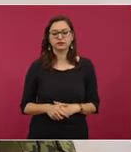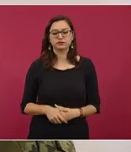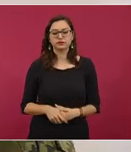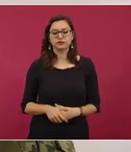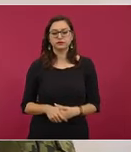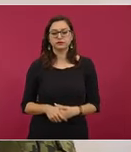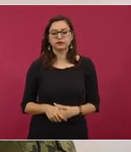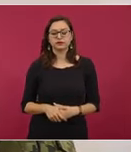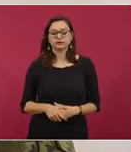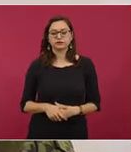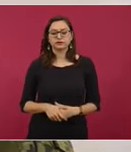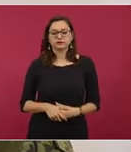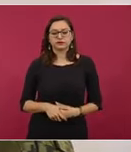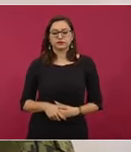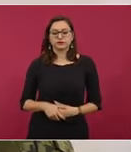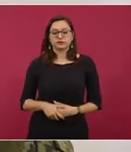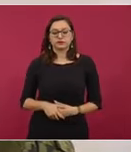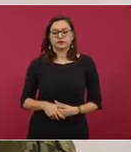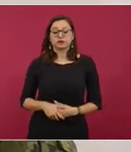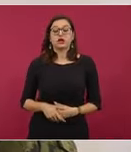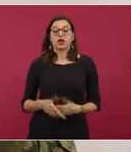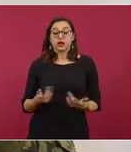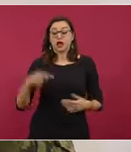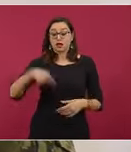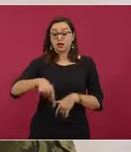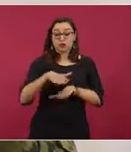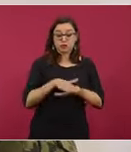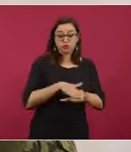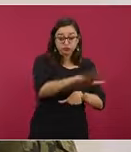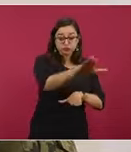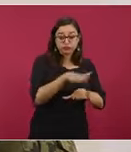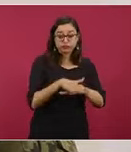kilómetros y medio de pista.